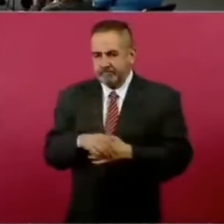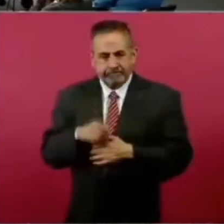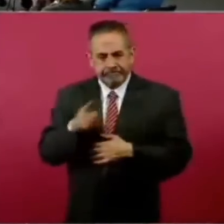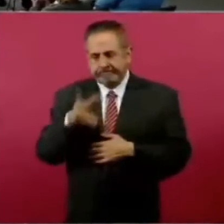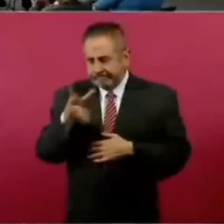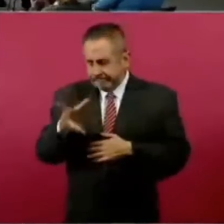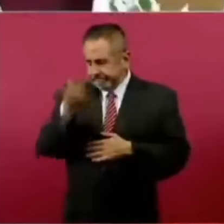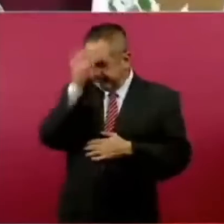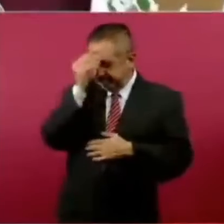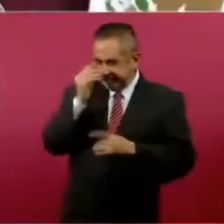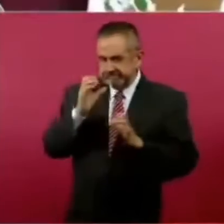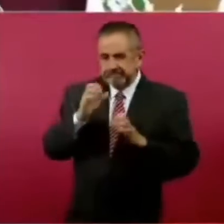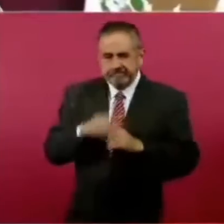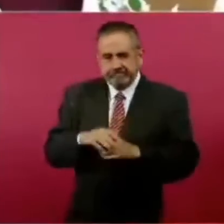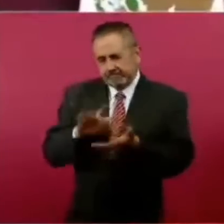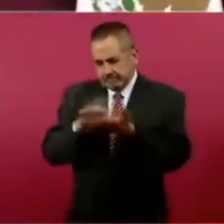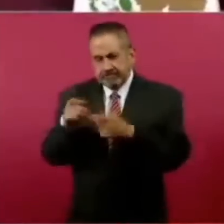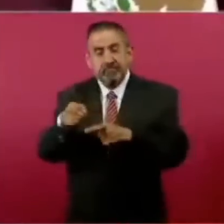eso,